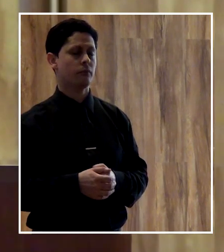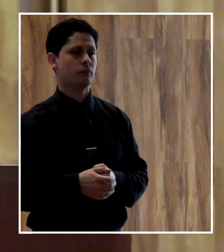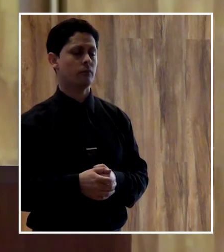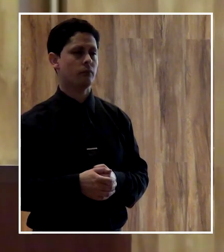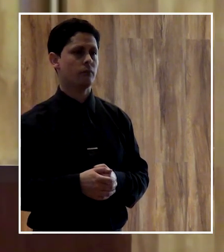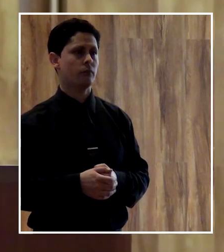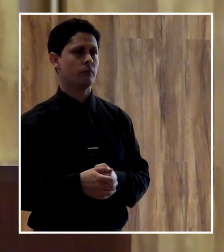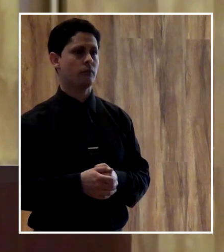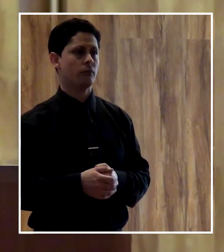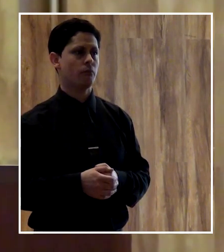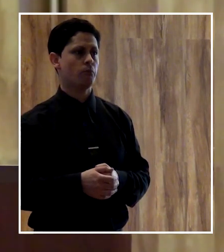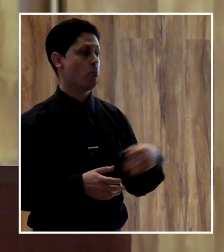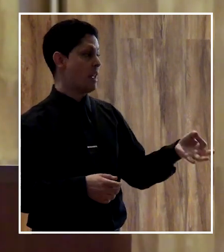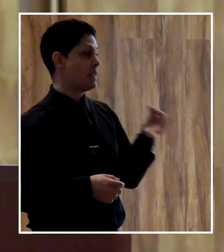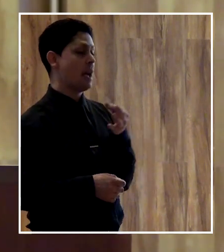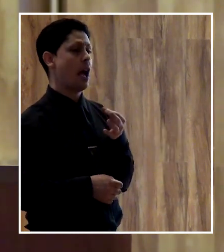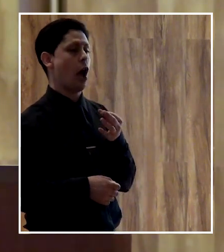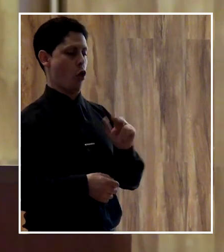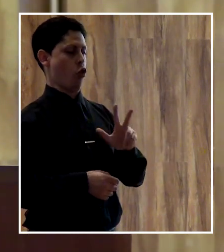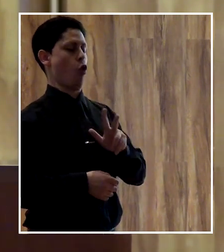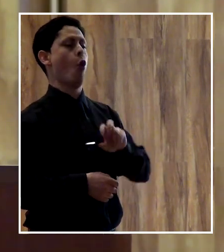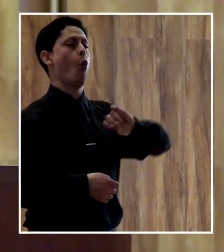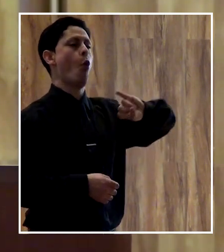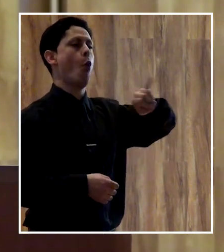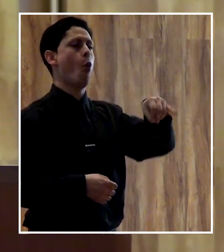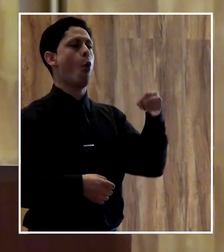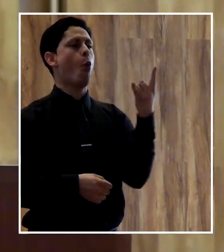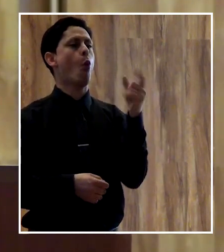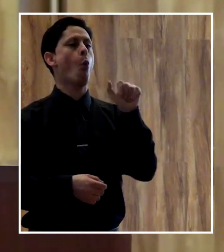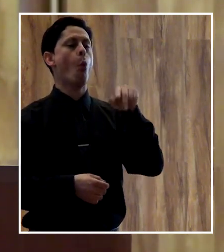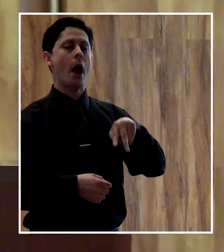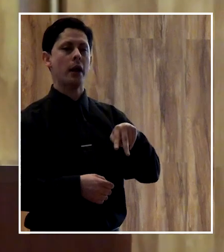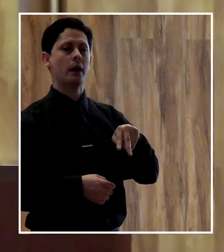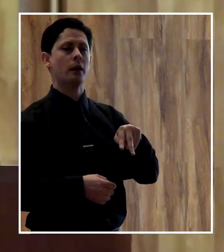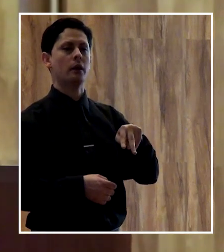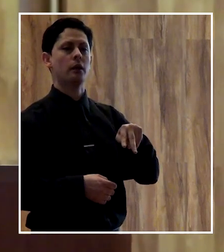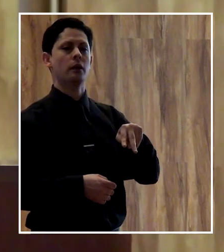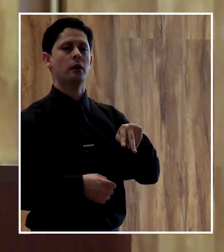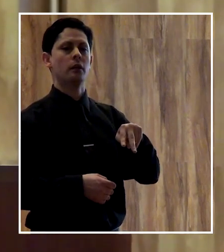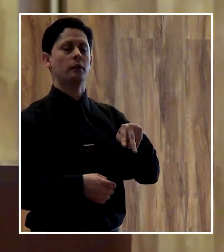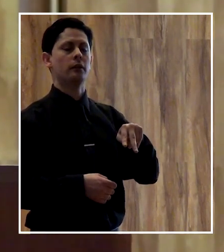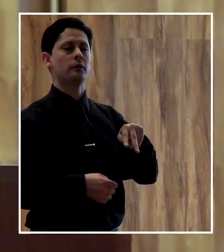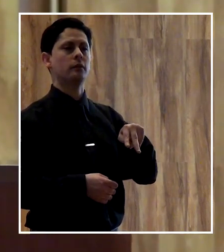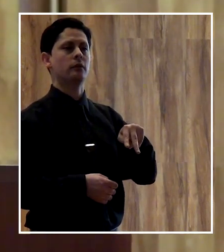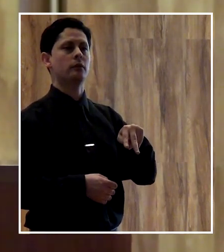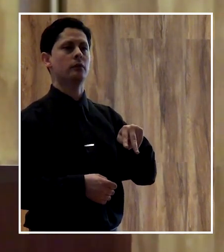el Don Juan de la literatura chilena,